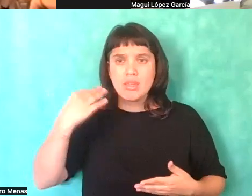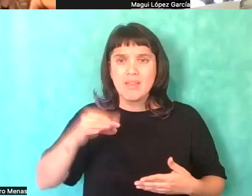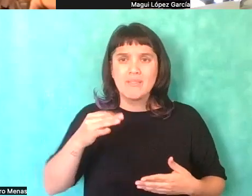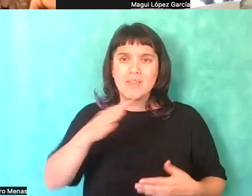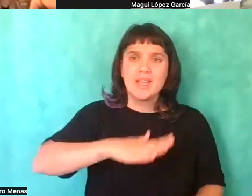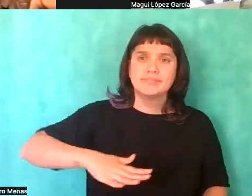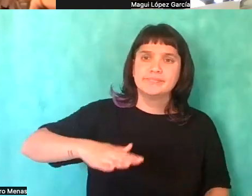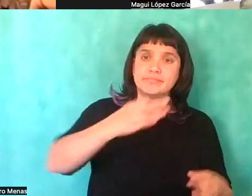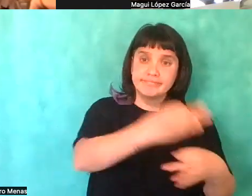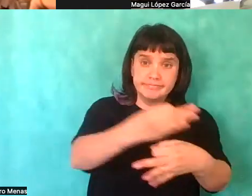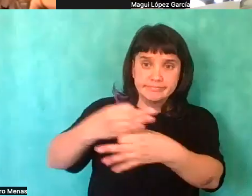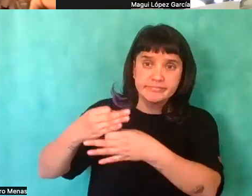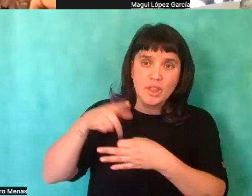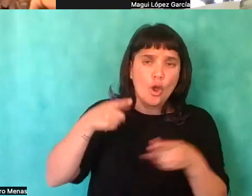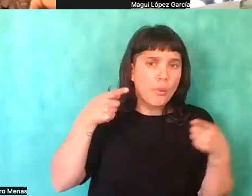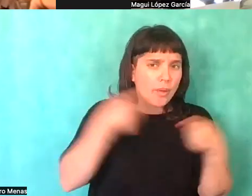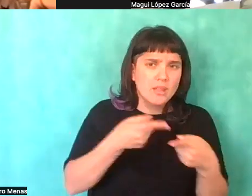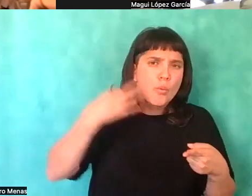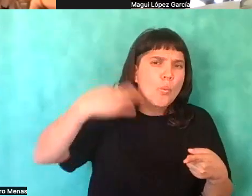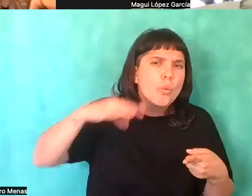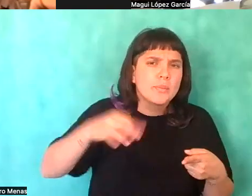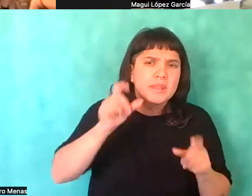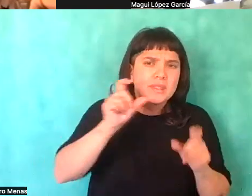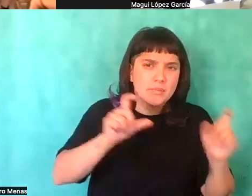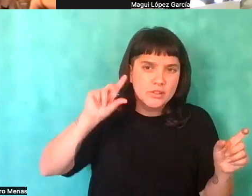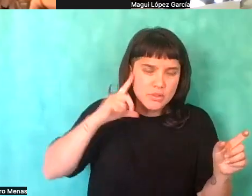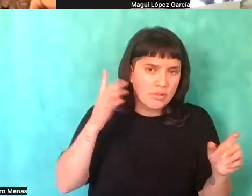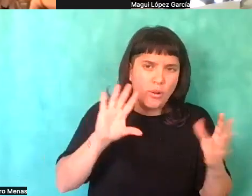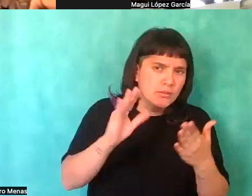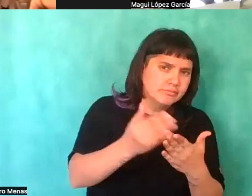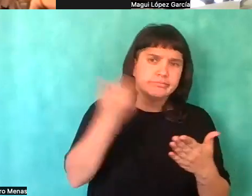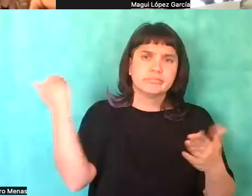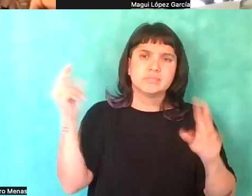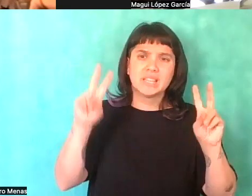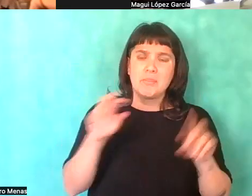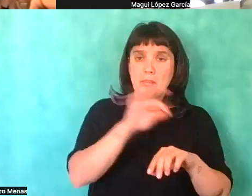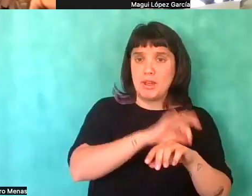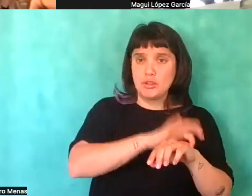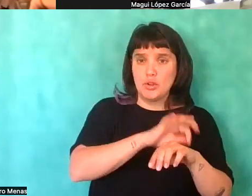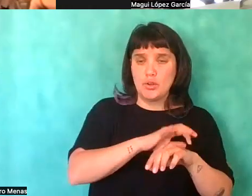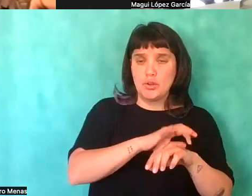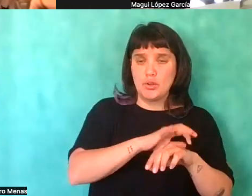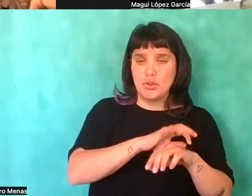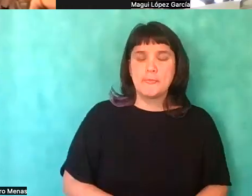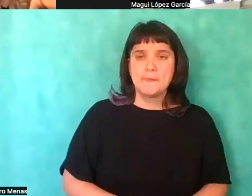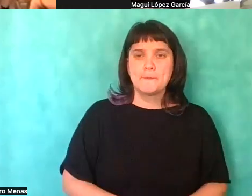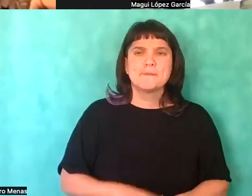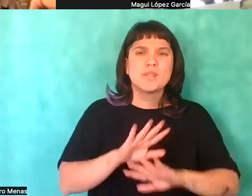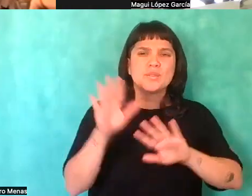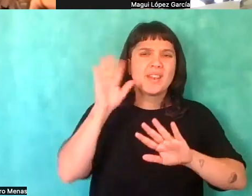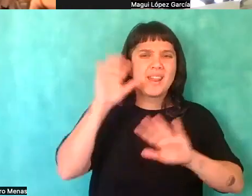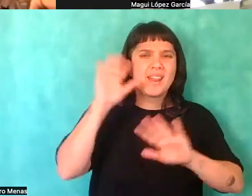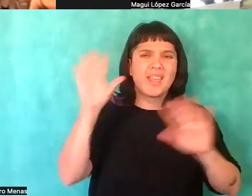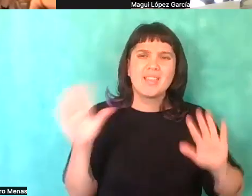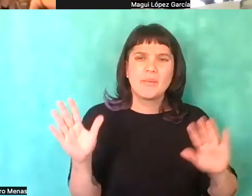educativos que sean para personas sordas. Digo, Así, sacarlo de la patología. claro, o sea, y que no tenga que ver con, bueno, que haya personas sordas